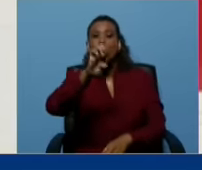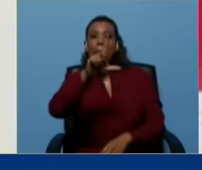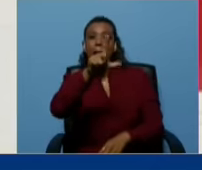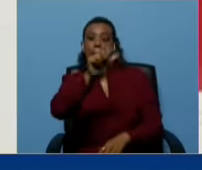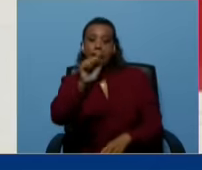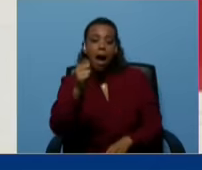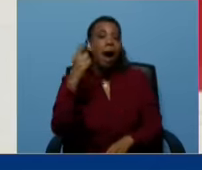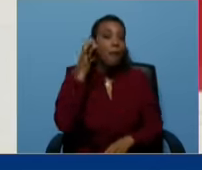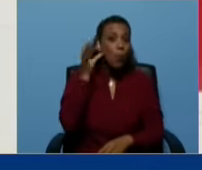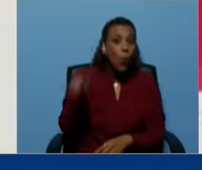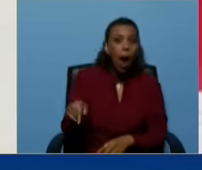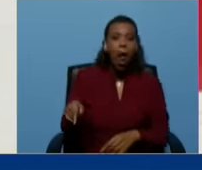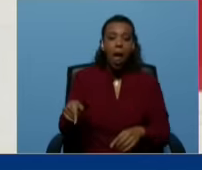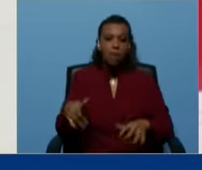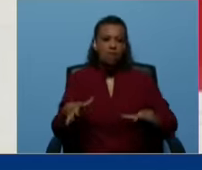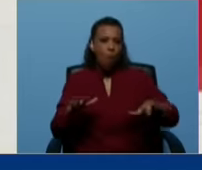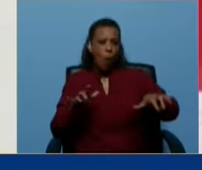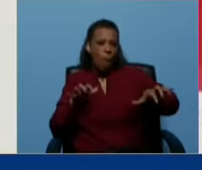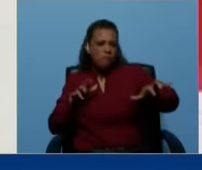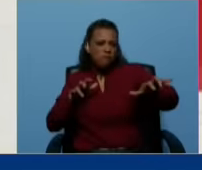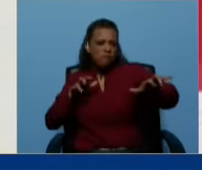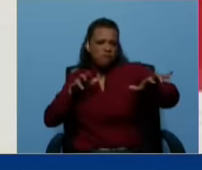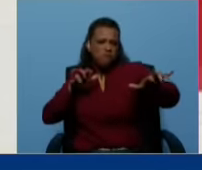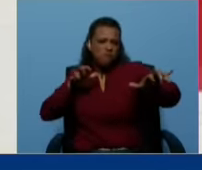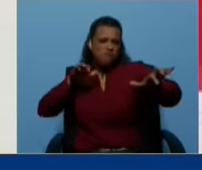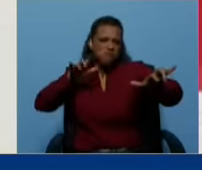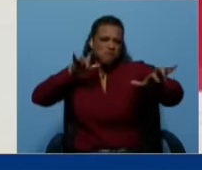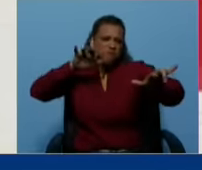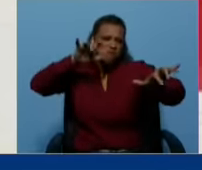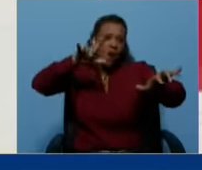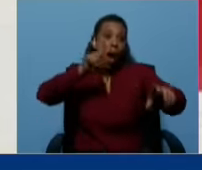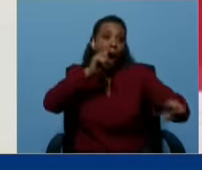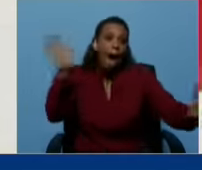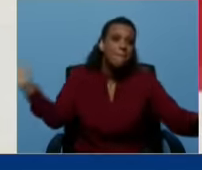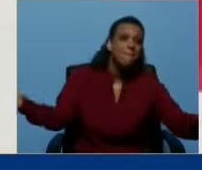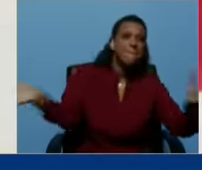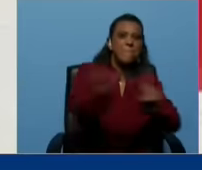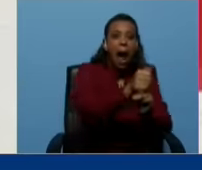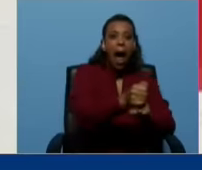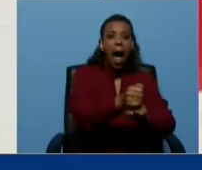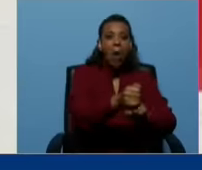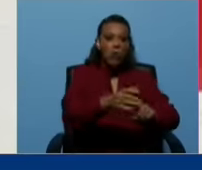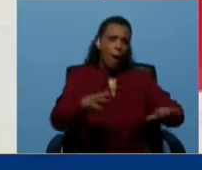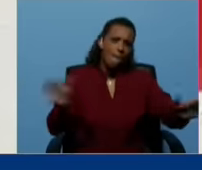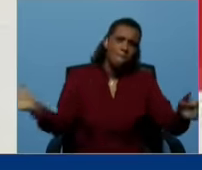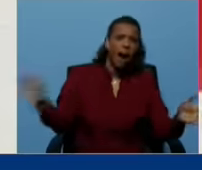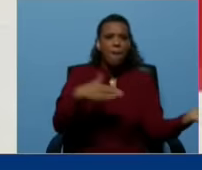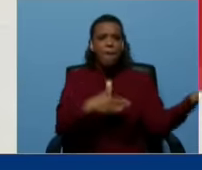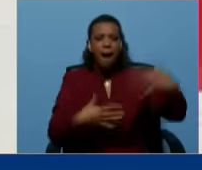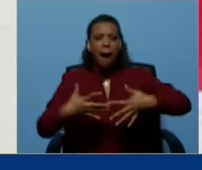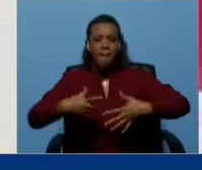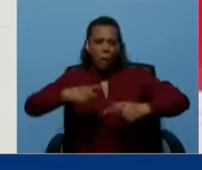Y cuando lanzó la ofensiva y la contraofensiva, recordando el Vuelva en Caras de aquí de Apure,